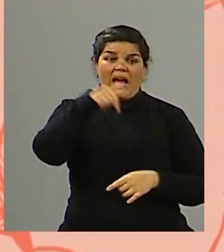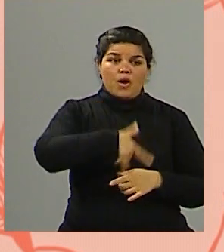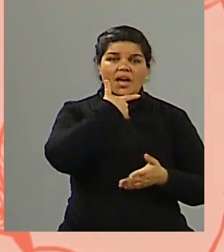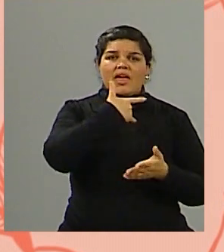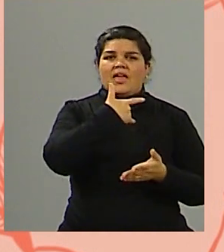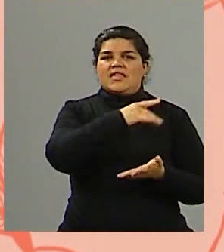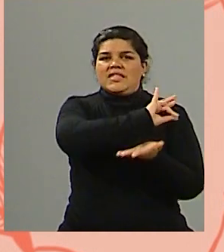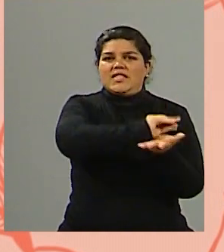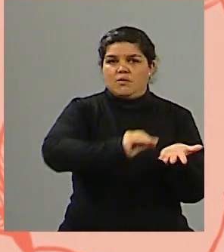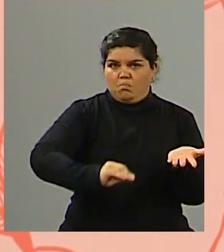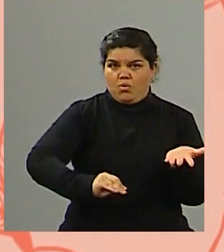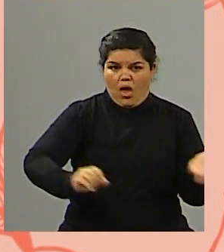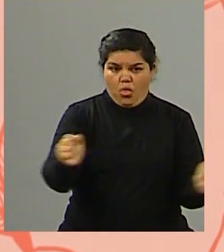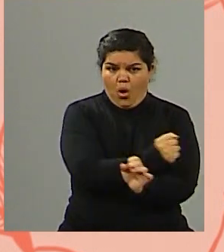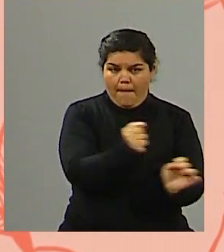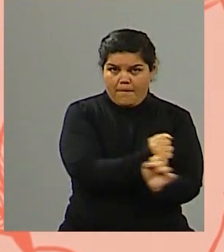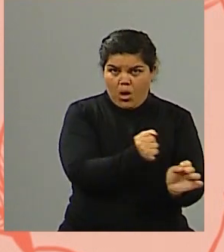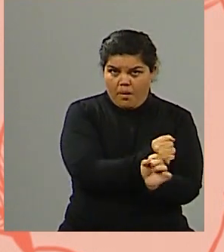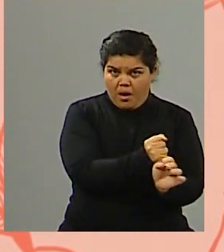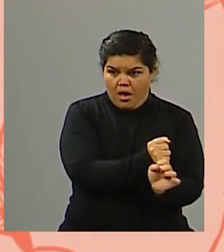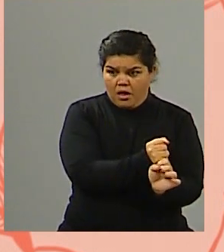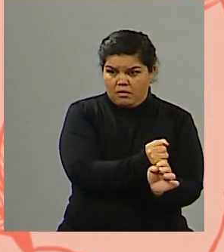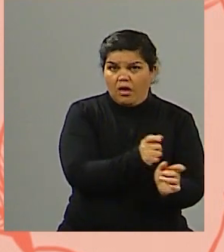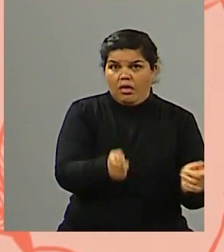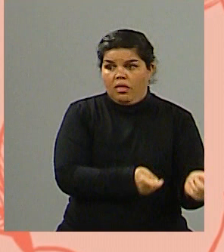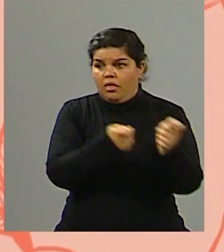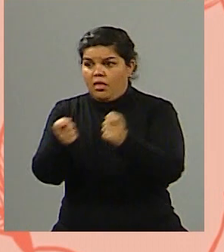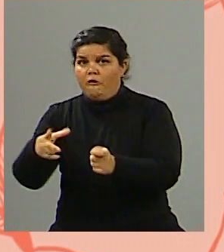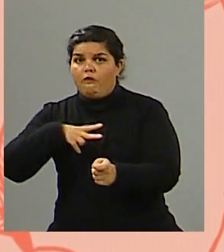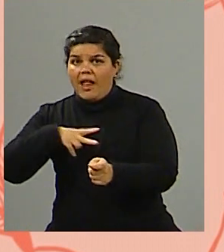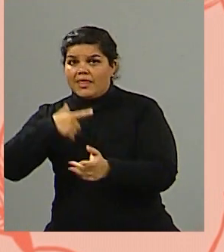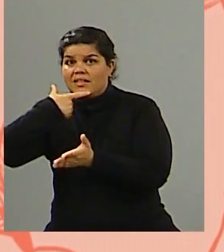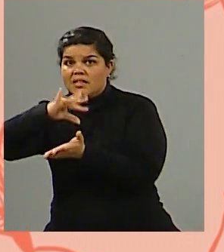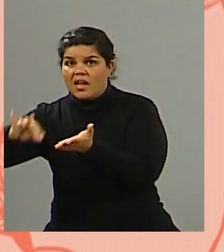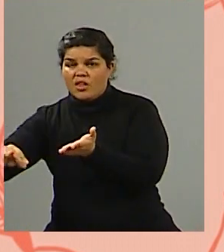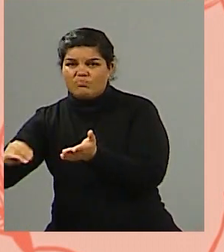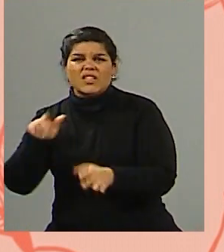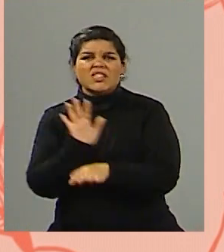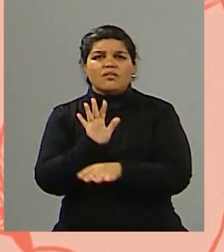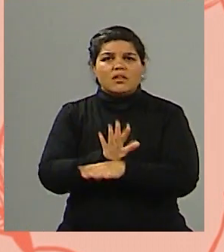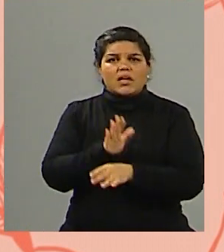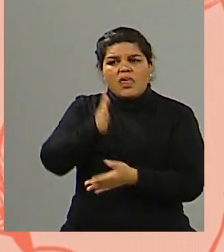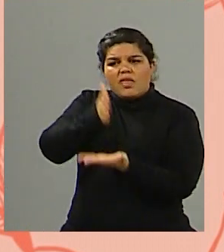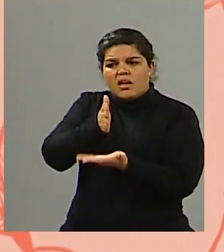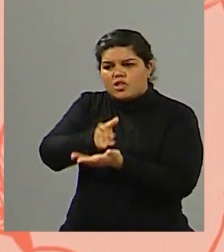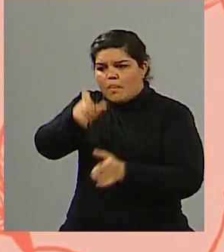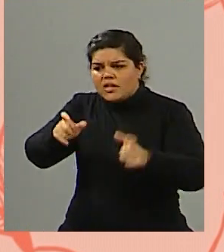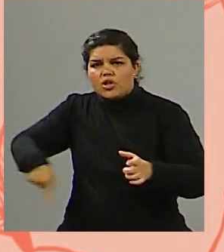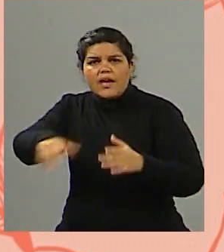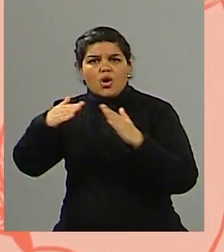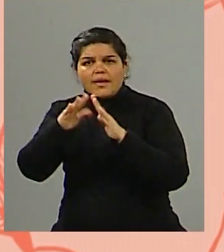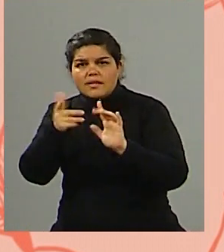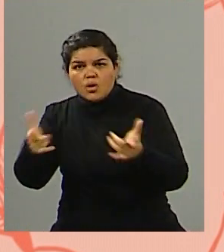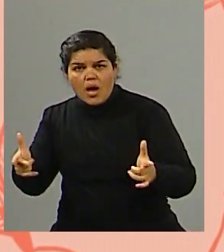lo que está haciendo es retroceder en materia de derechos humanos. Eso también es inconstitucional, porque nuestra Constitución Nacional, en el artículo